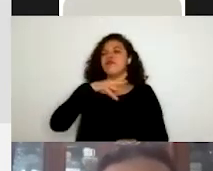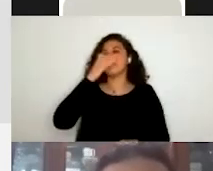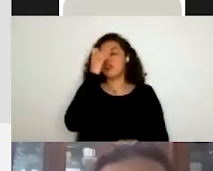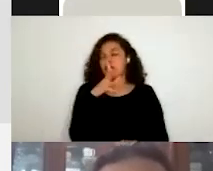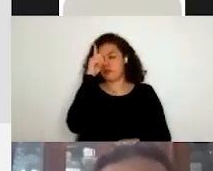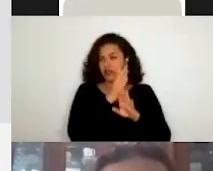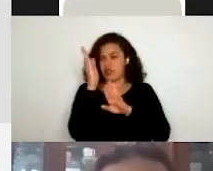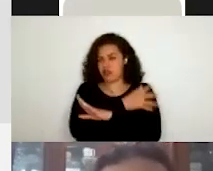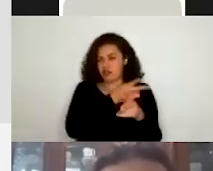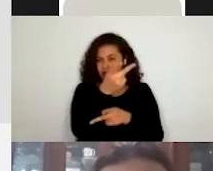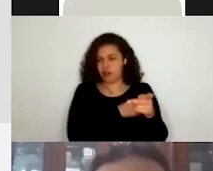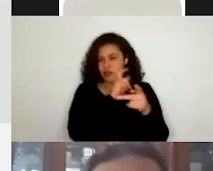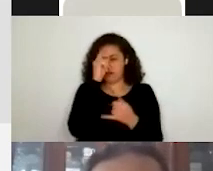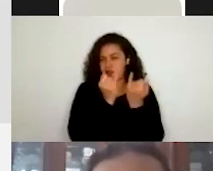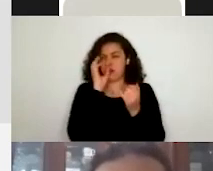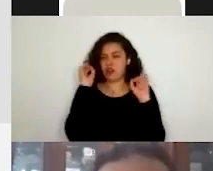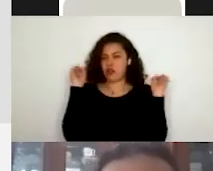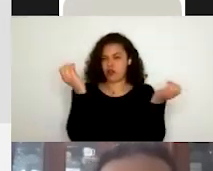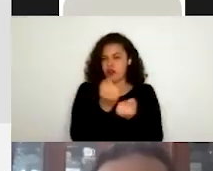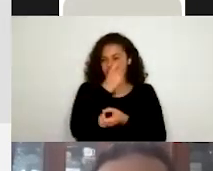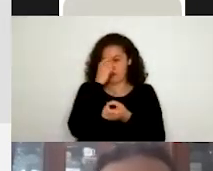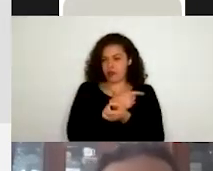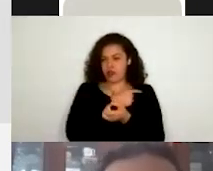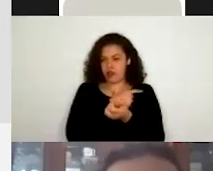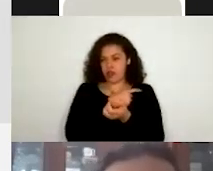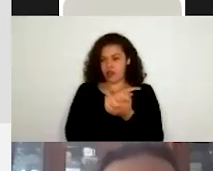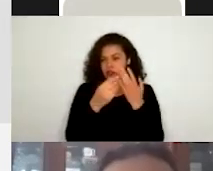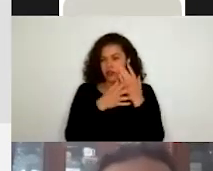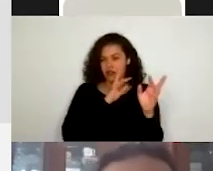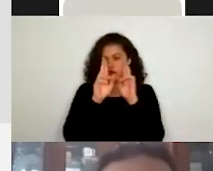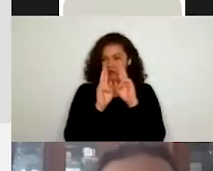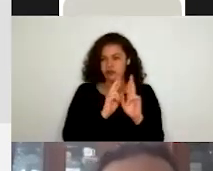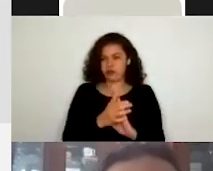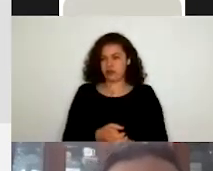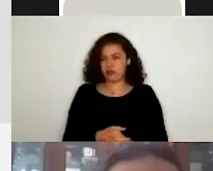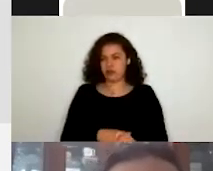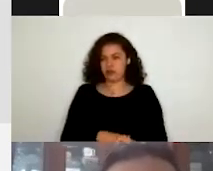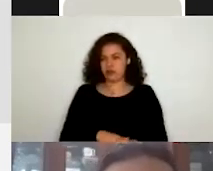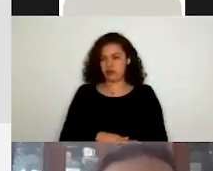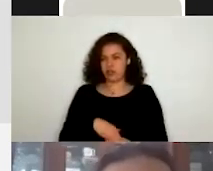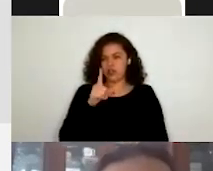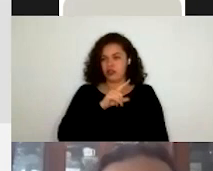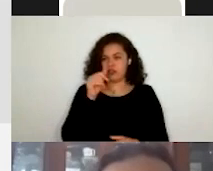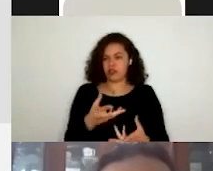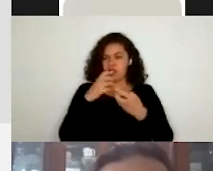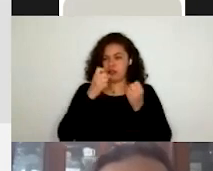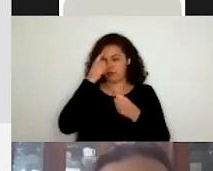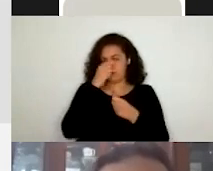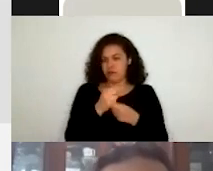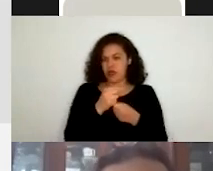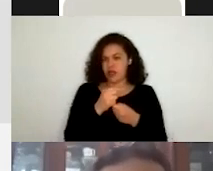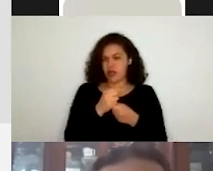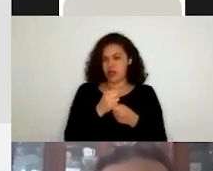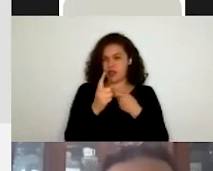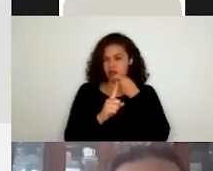así como la organización para las acciones relacionadas con la respuesta y la recuperación a partir del impacto del evento